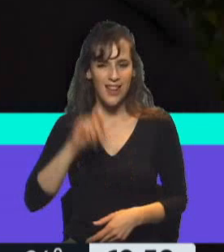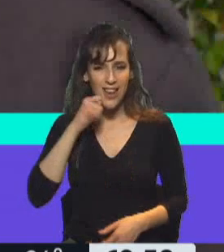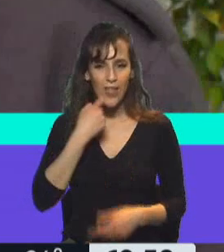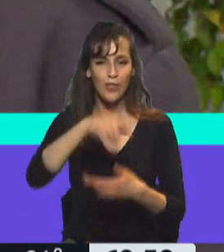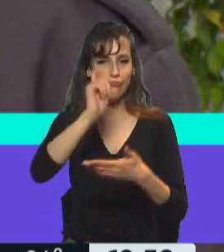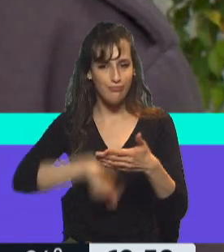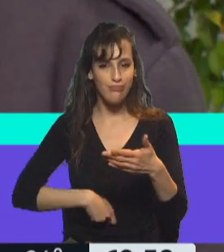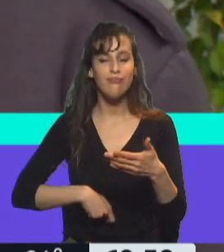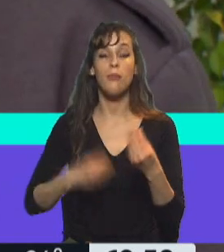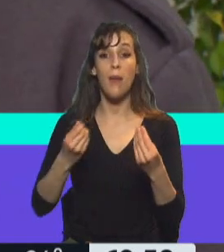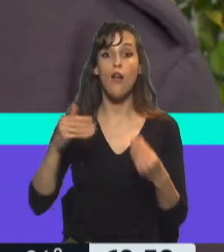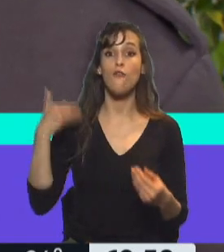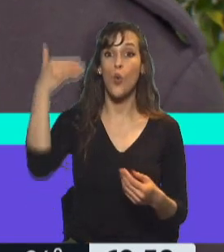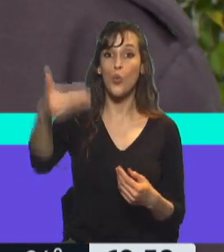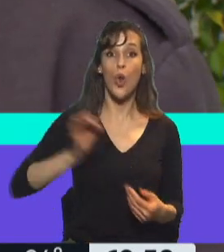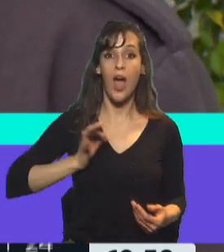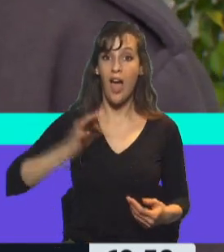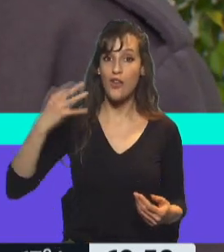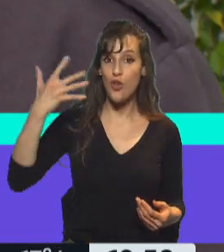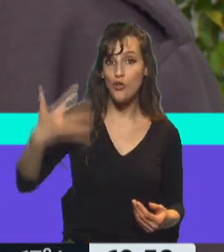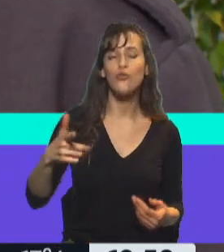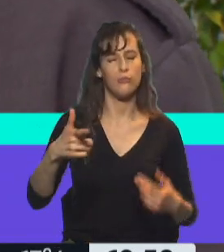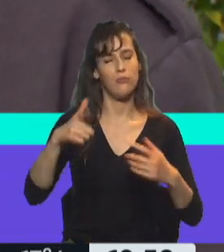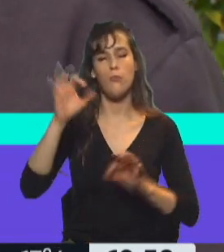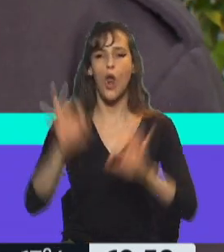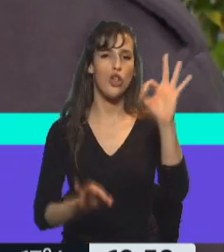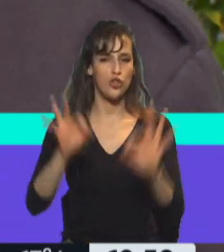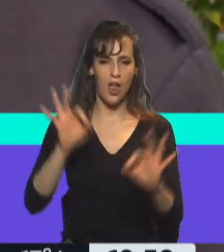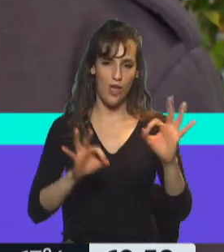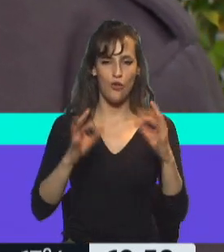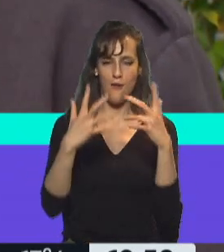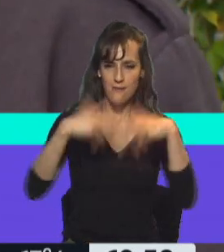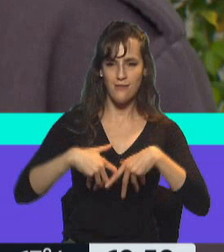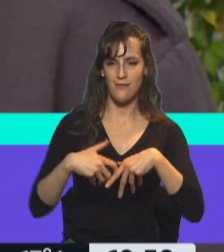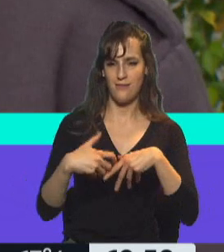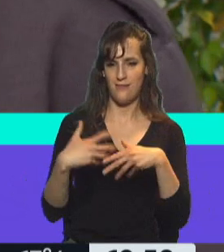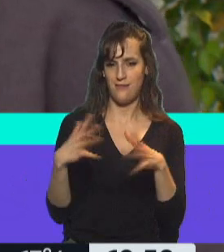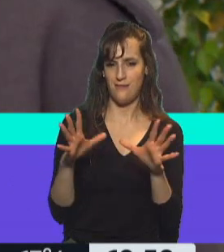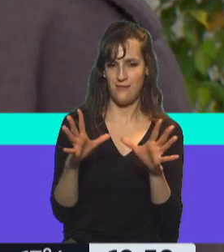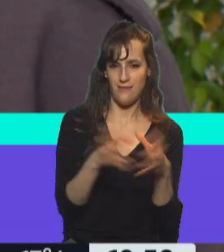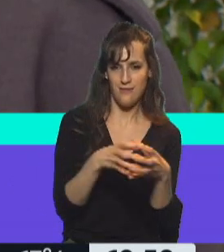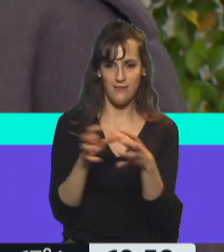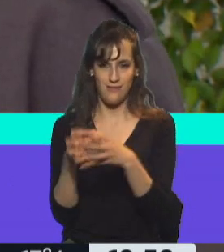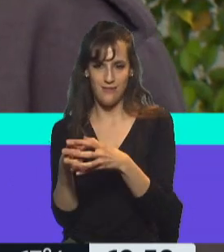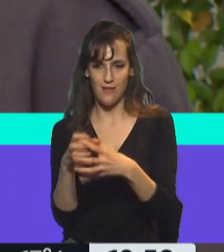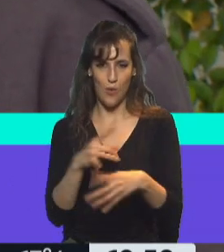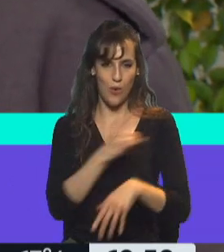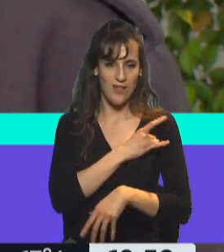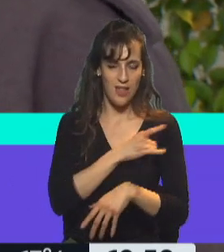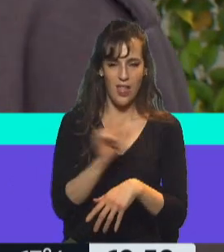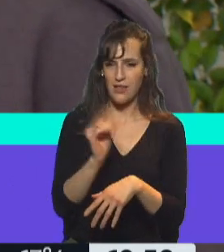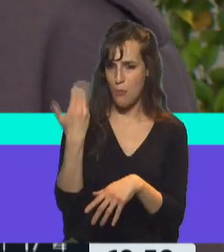adelante en los próximos años una cantidad de proyectos en común con una universidad que es muy joven, pero que viene